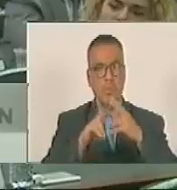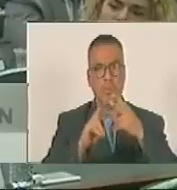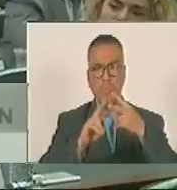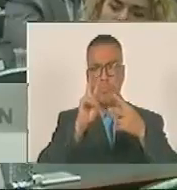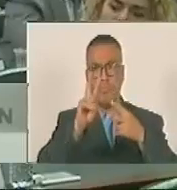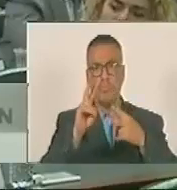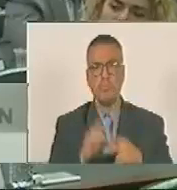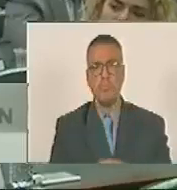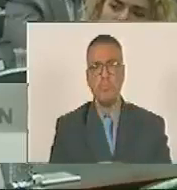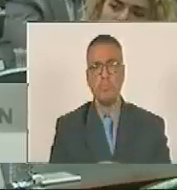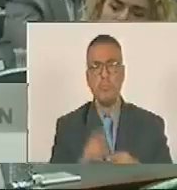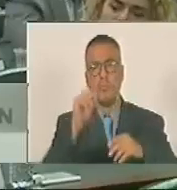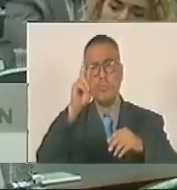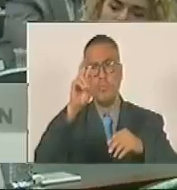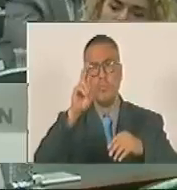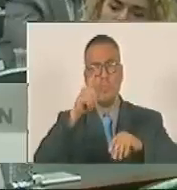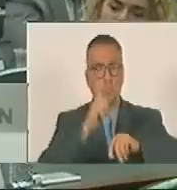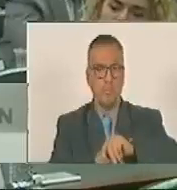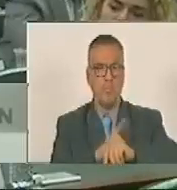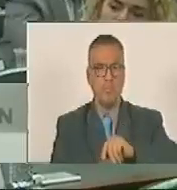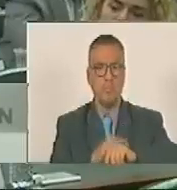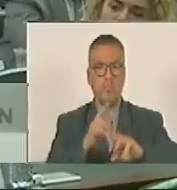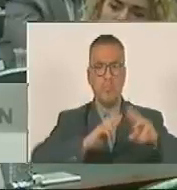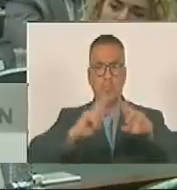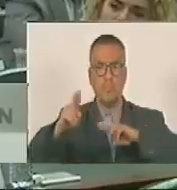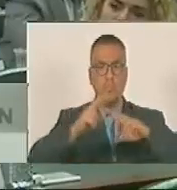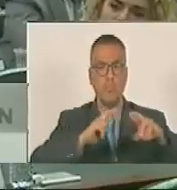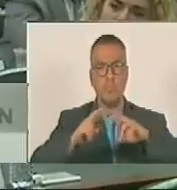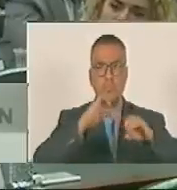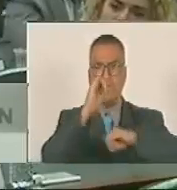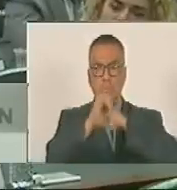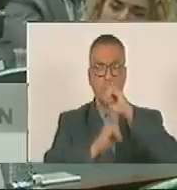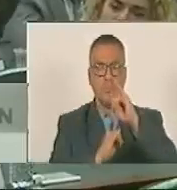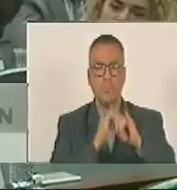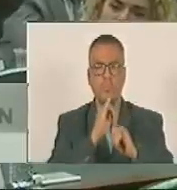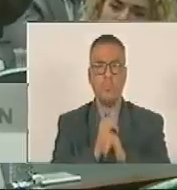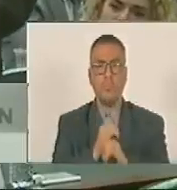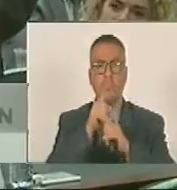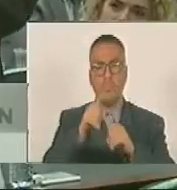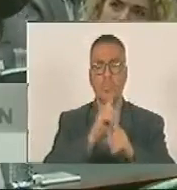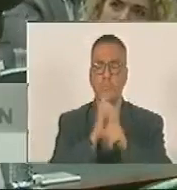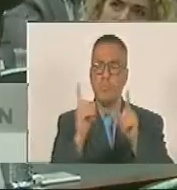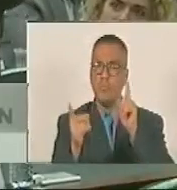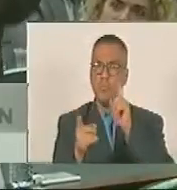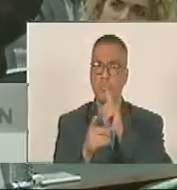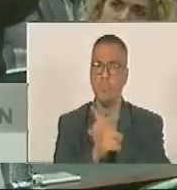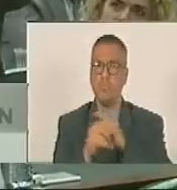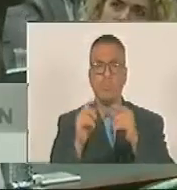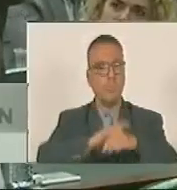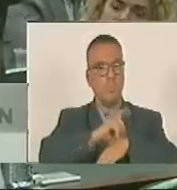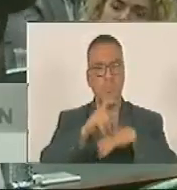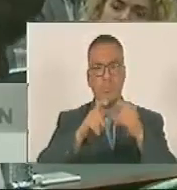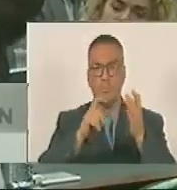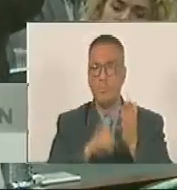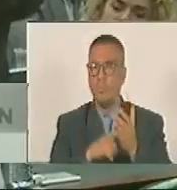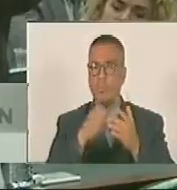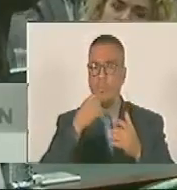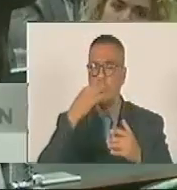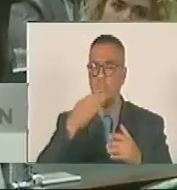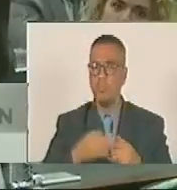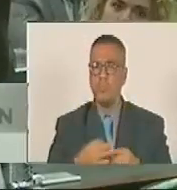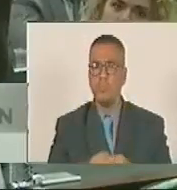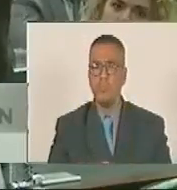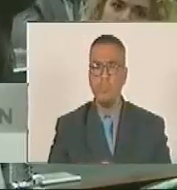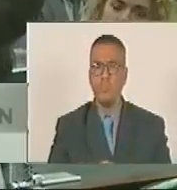artífices de un nuevo momento en las relaciones internacionales. Ha cambiado completa y